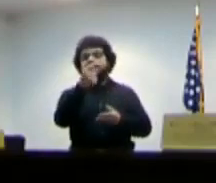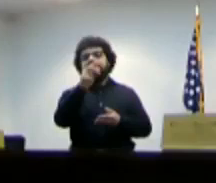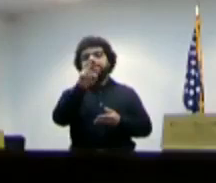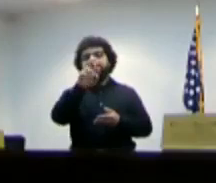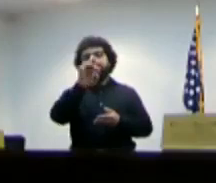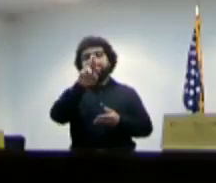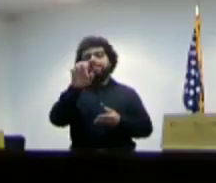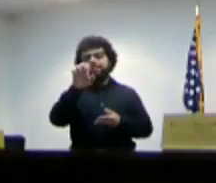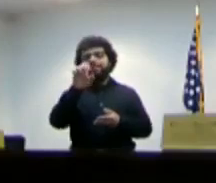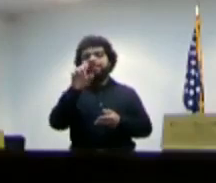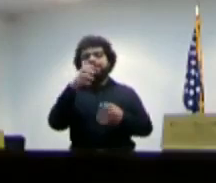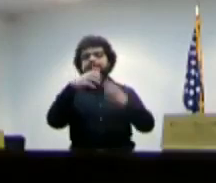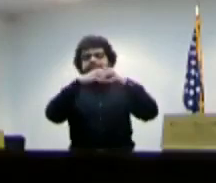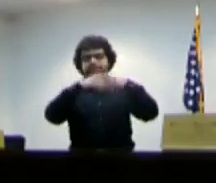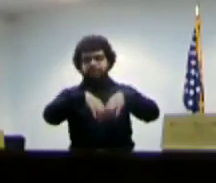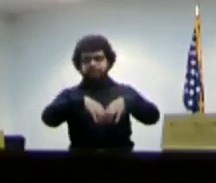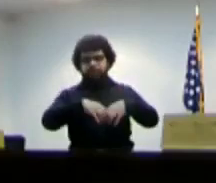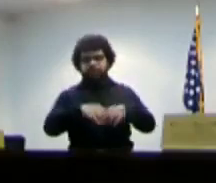Como le iba